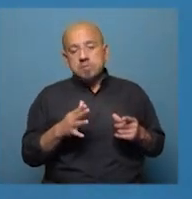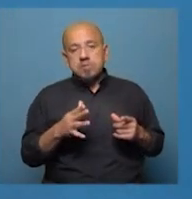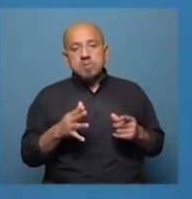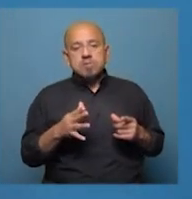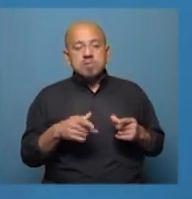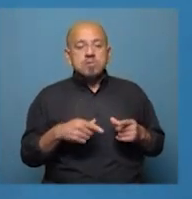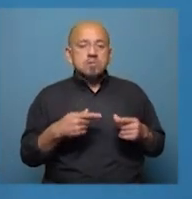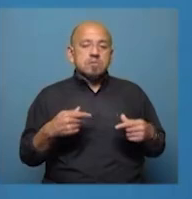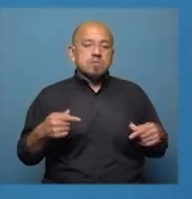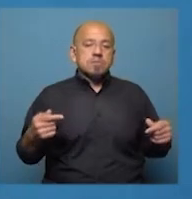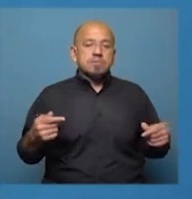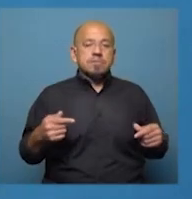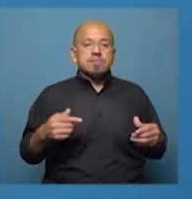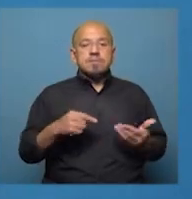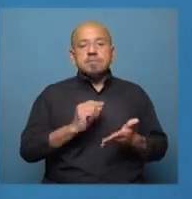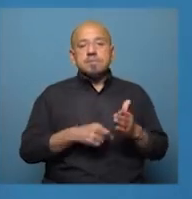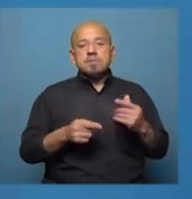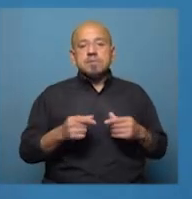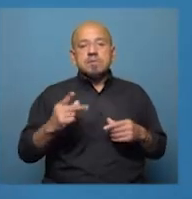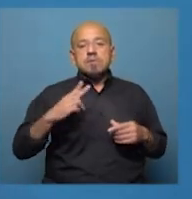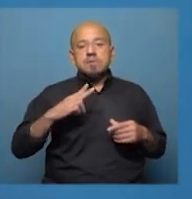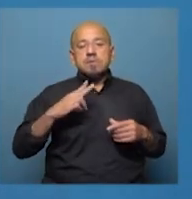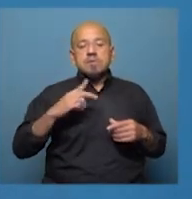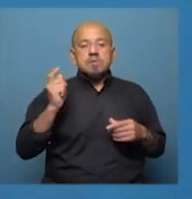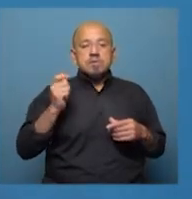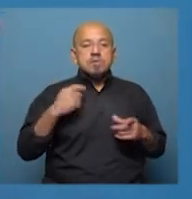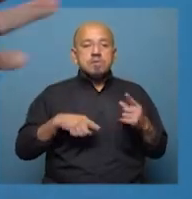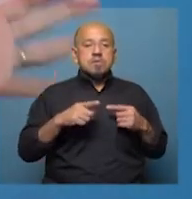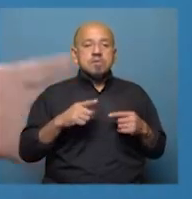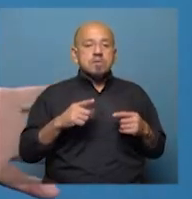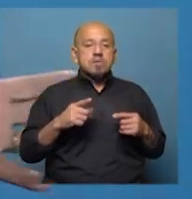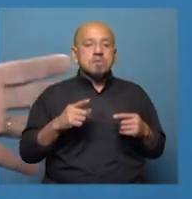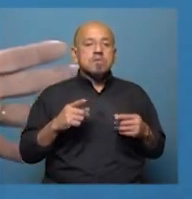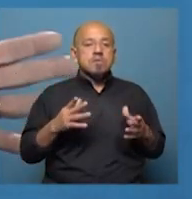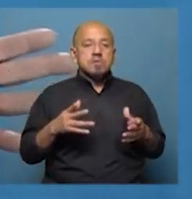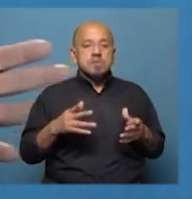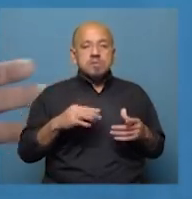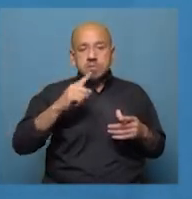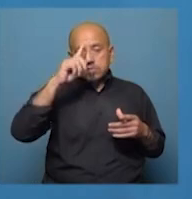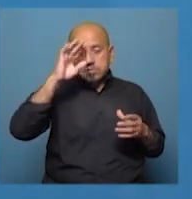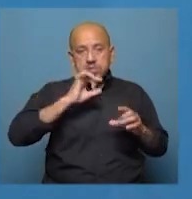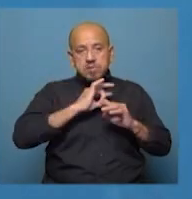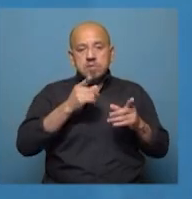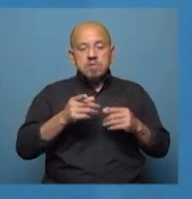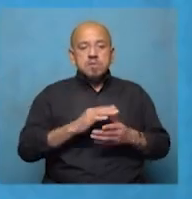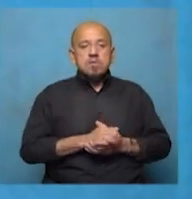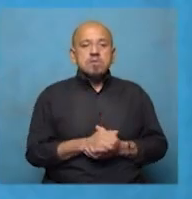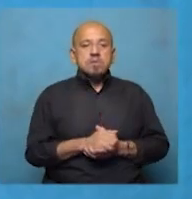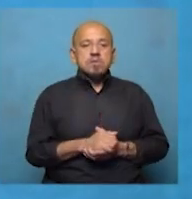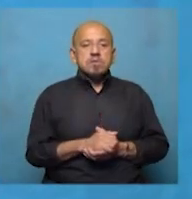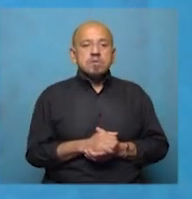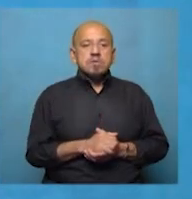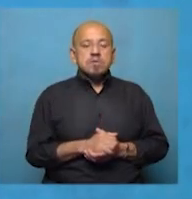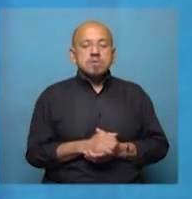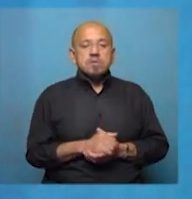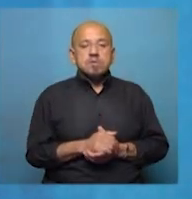producto de estas contrataciones al sector privado de urgencia pero eso es claramente improvisación no lo mencionabas recién